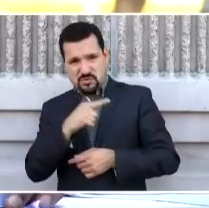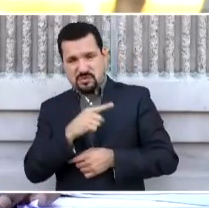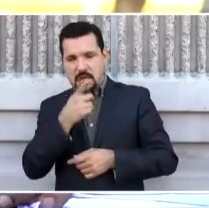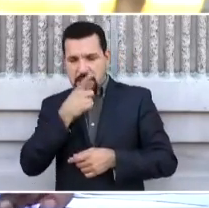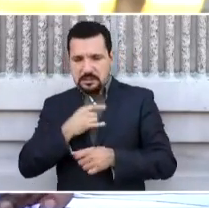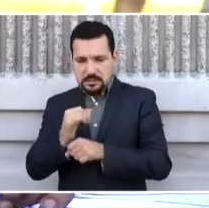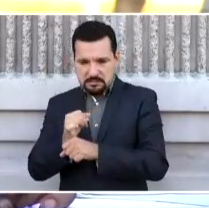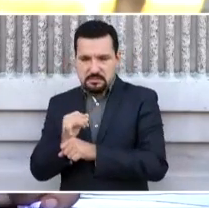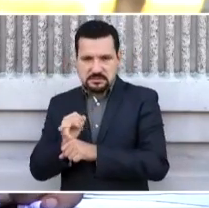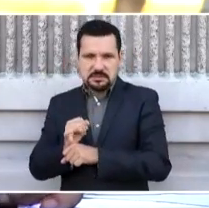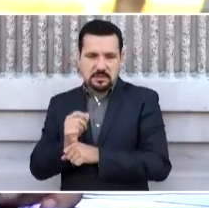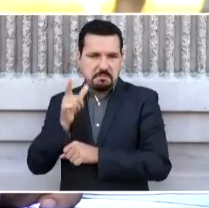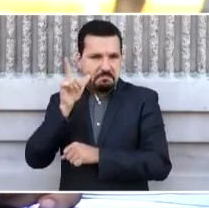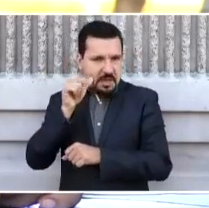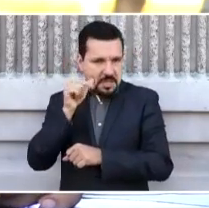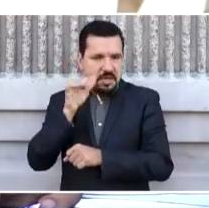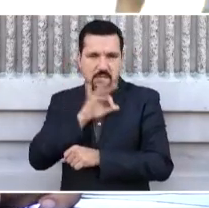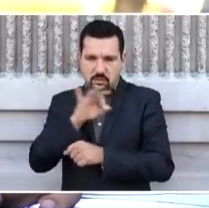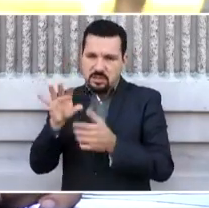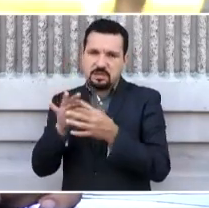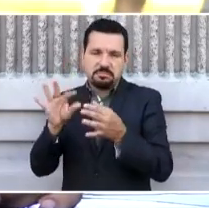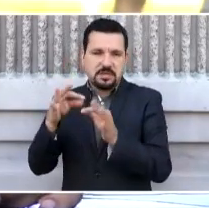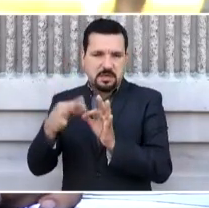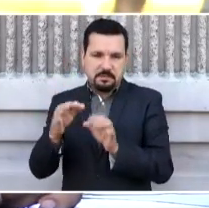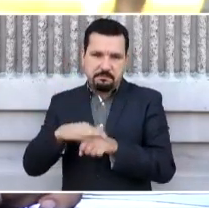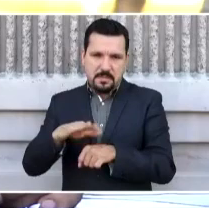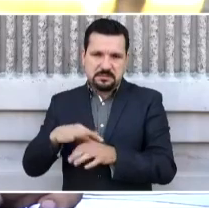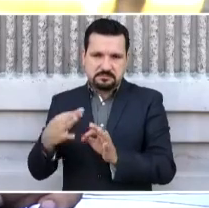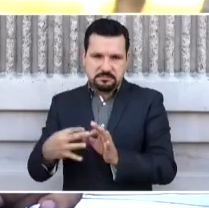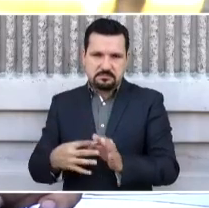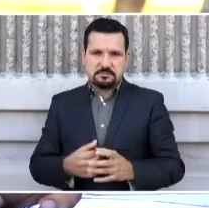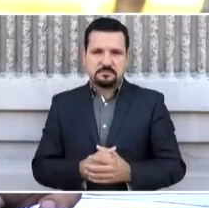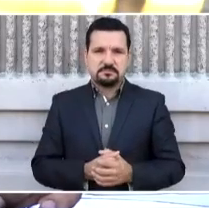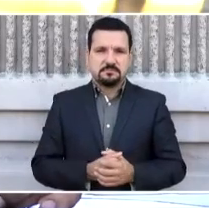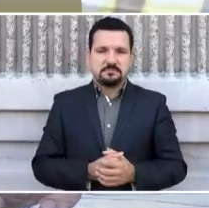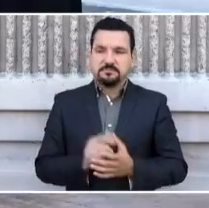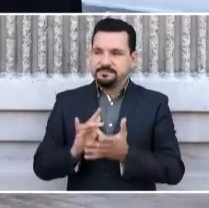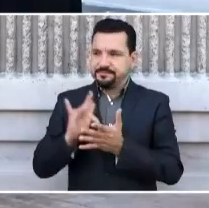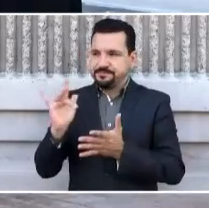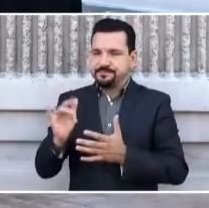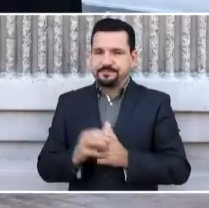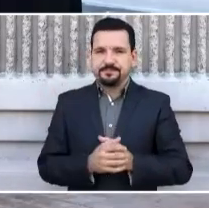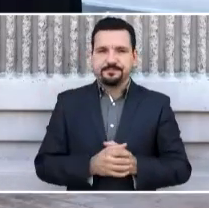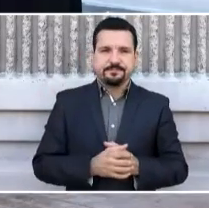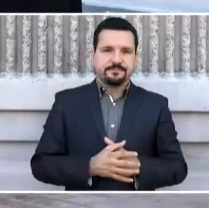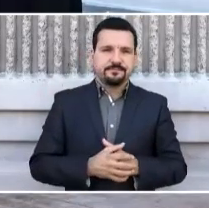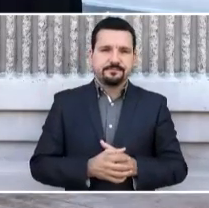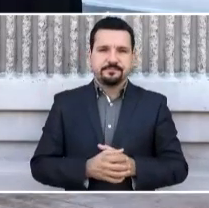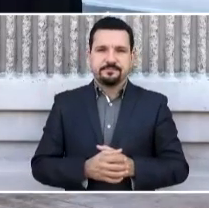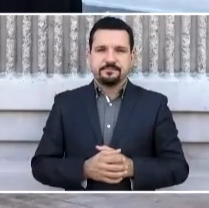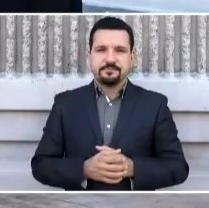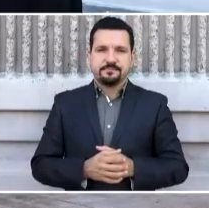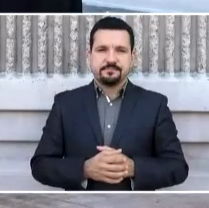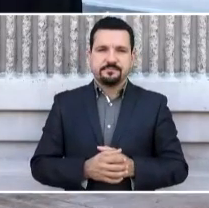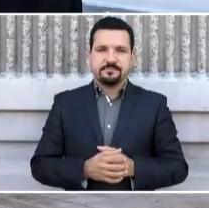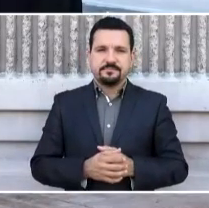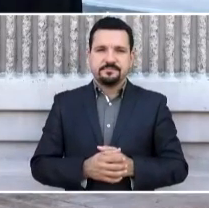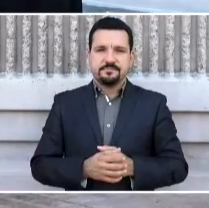investigando. Probablemente mañana te pueda dar datos más específicos. Okay. Sí. Gracias.